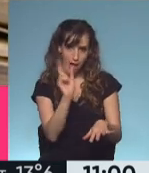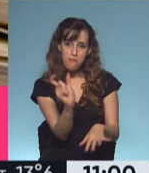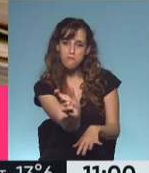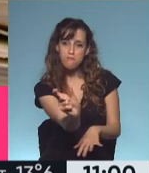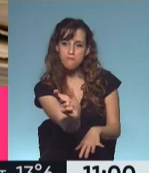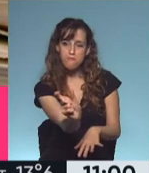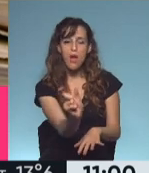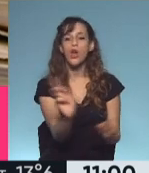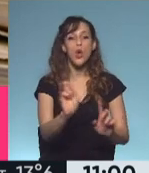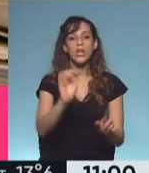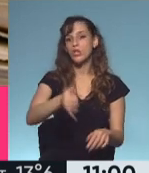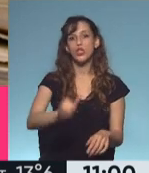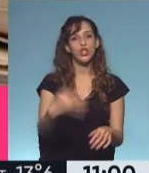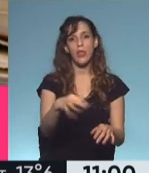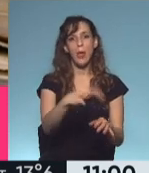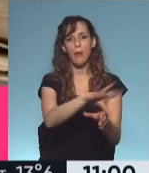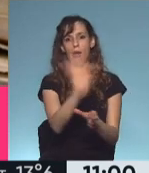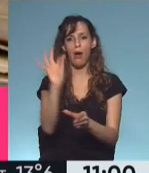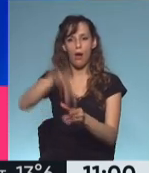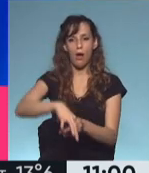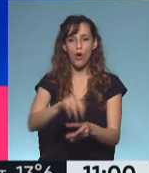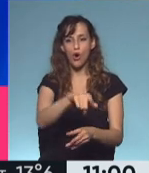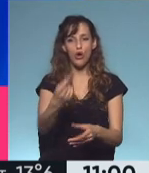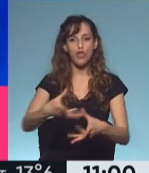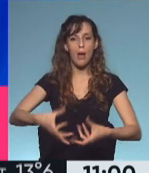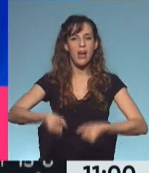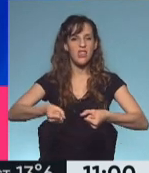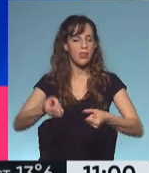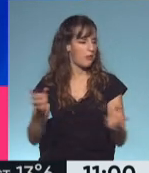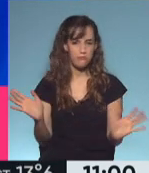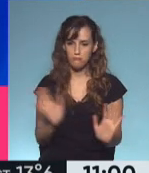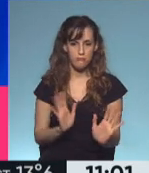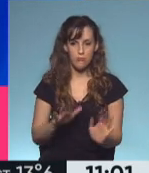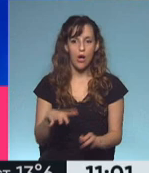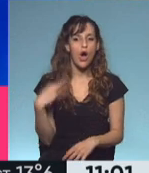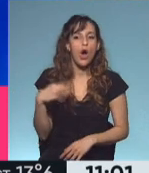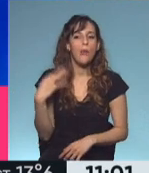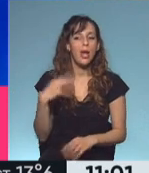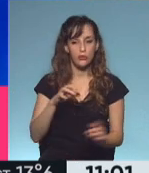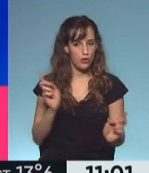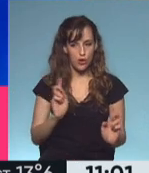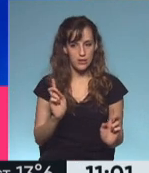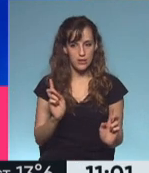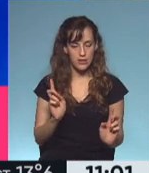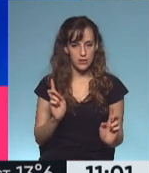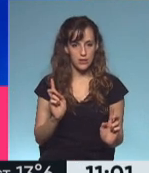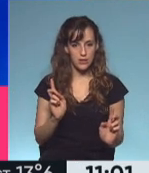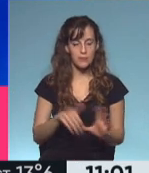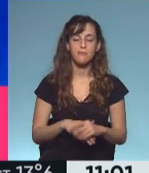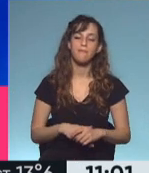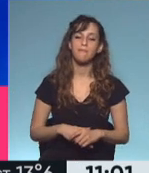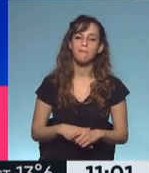ir pasándola a una maceta más grande, como seguramente vamos a hacer ahora. No es obligación, no es como otras plantas que si no las pasás medio que se te